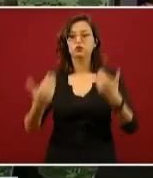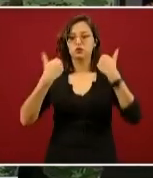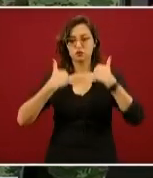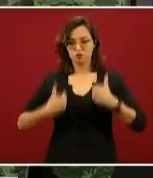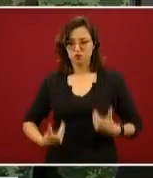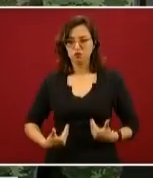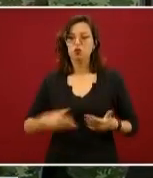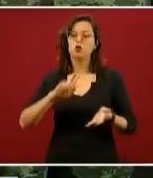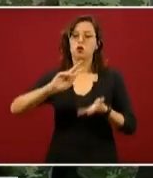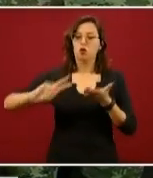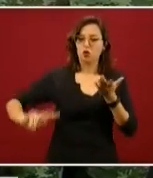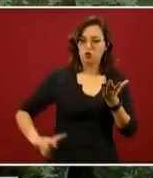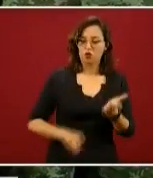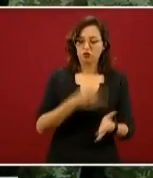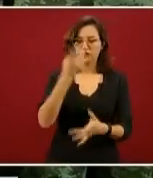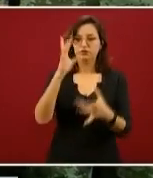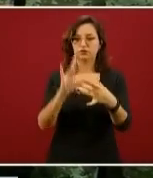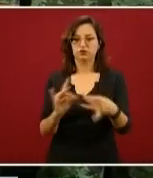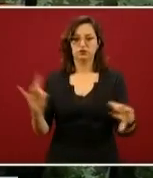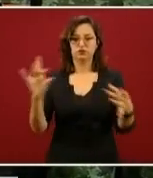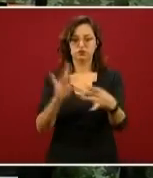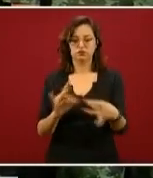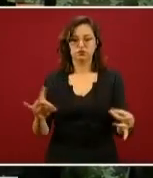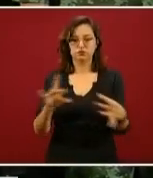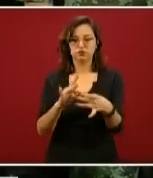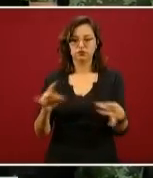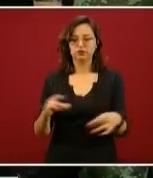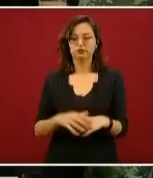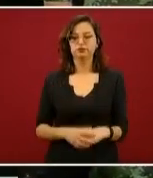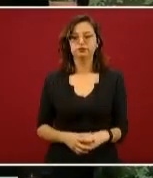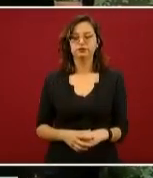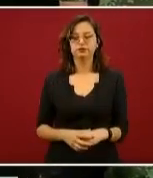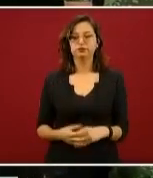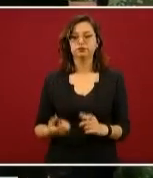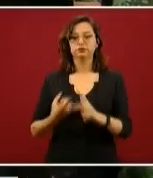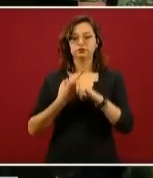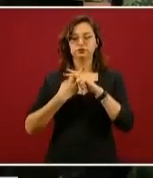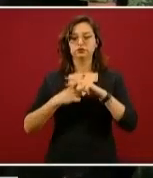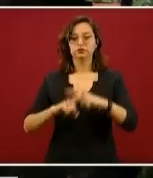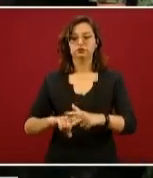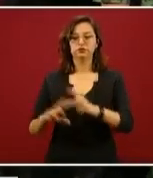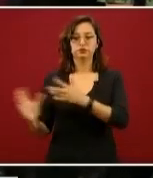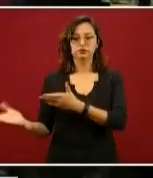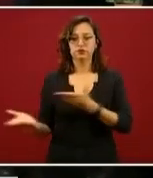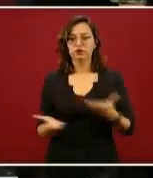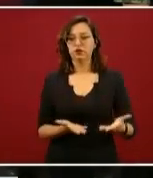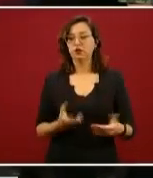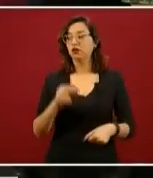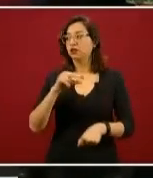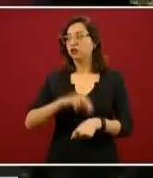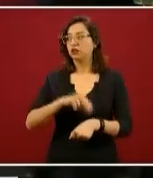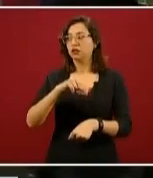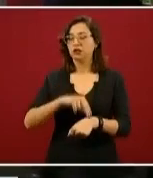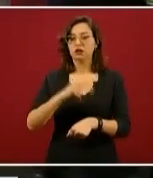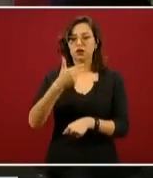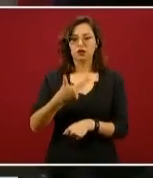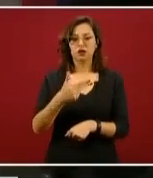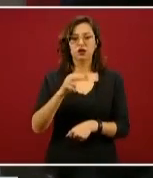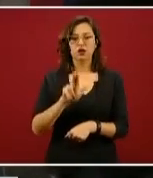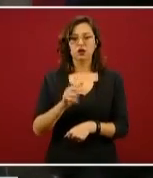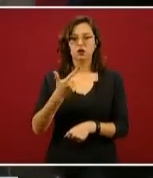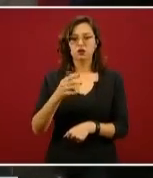tomar de nuevo la palabra. Entonces, comenzamos con el doctor